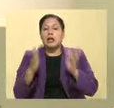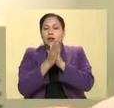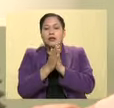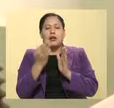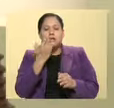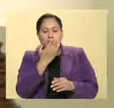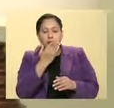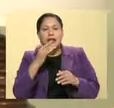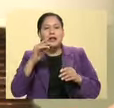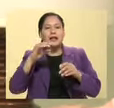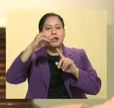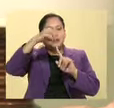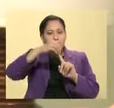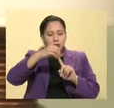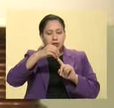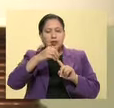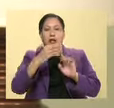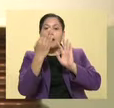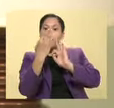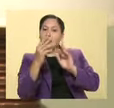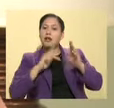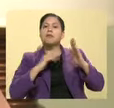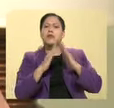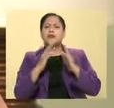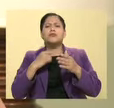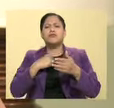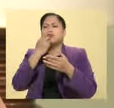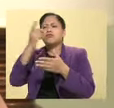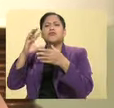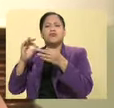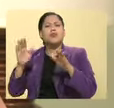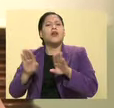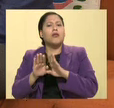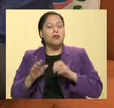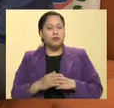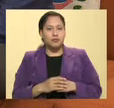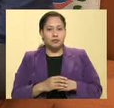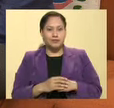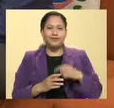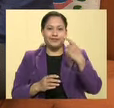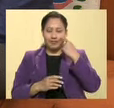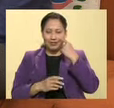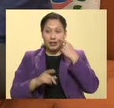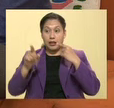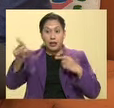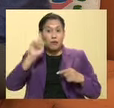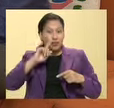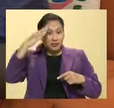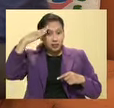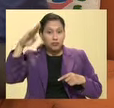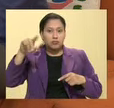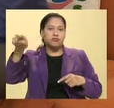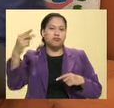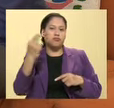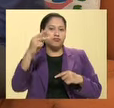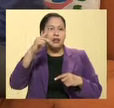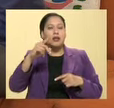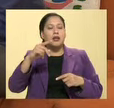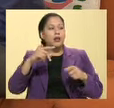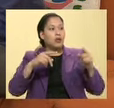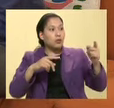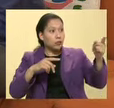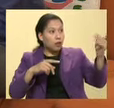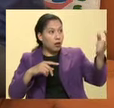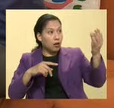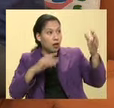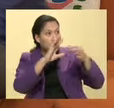de sesos? Frente a mi casa. Qué rico. Pues justamente yo creo que la señora tiene que estar convencida antes de que tú le digas